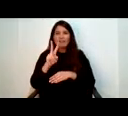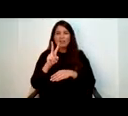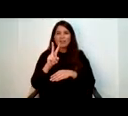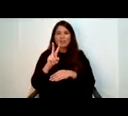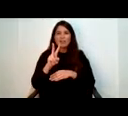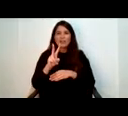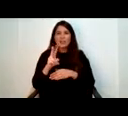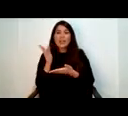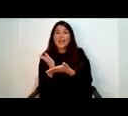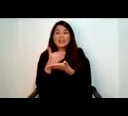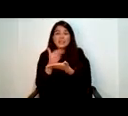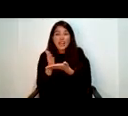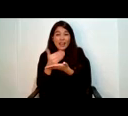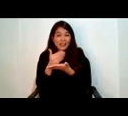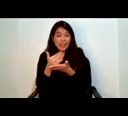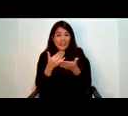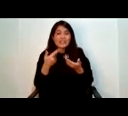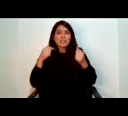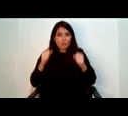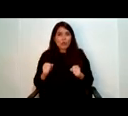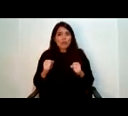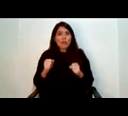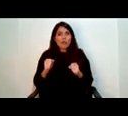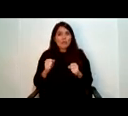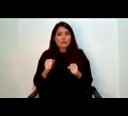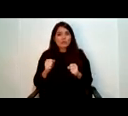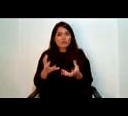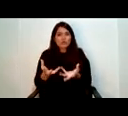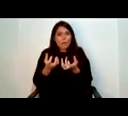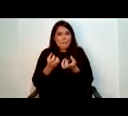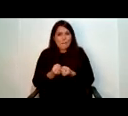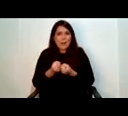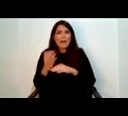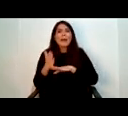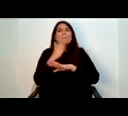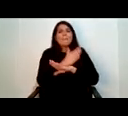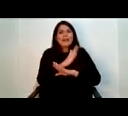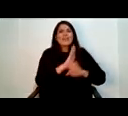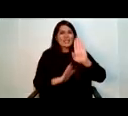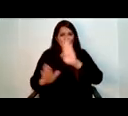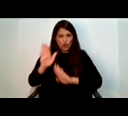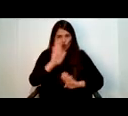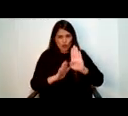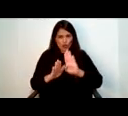las estrategias que podemos tomar para prevenir las conductas problemáticas.